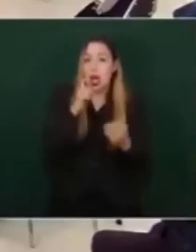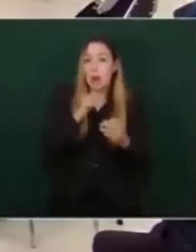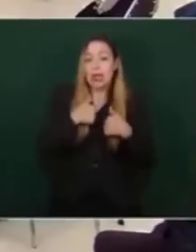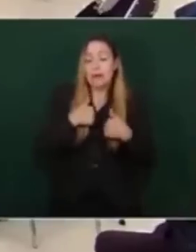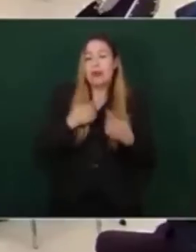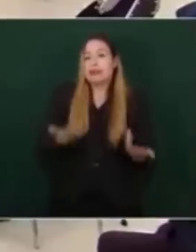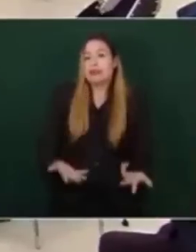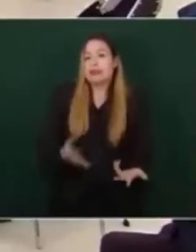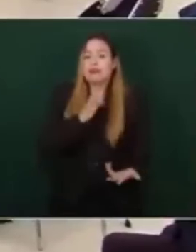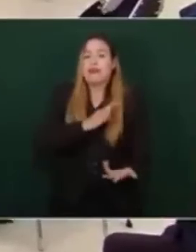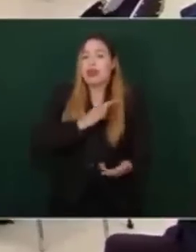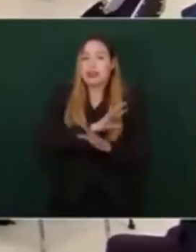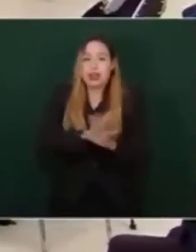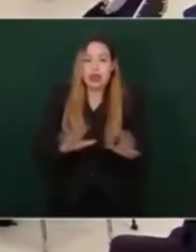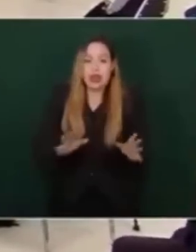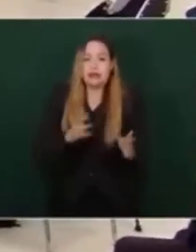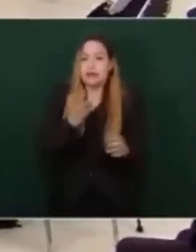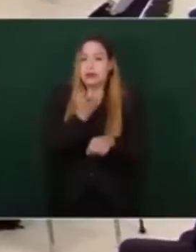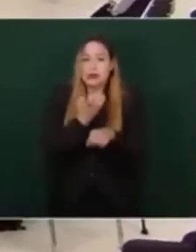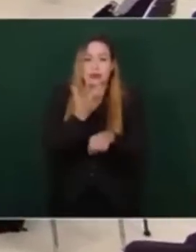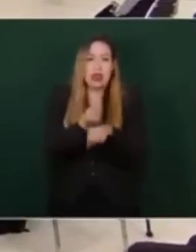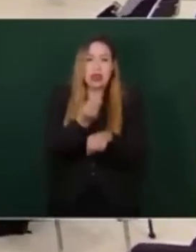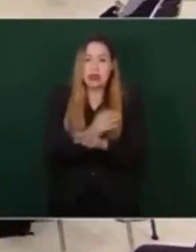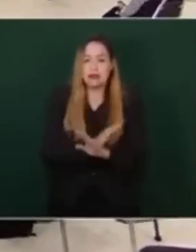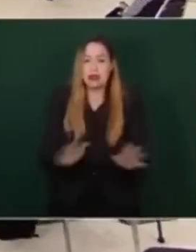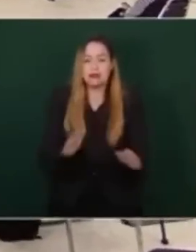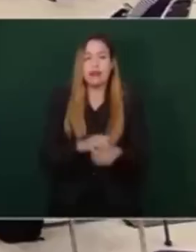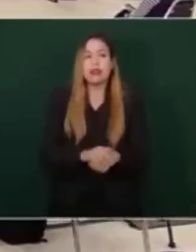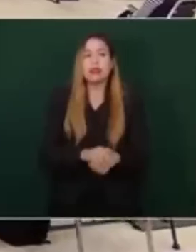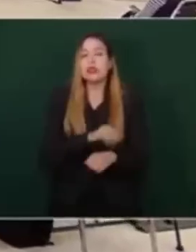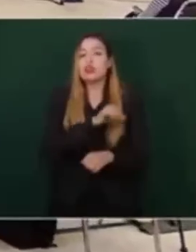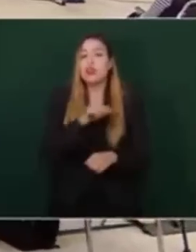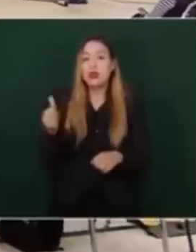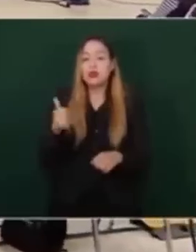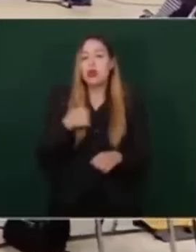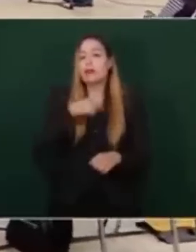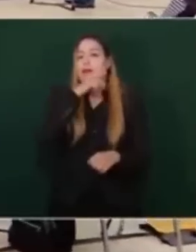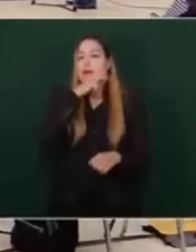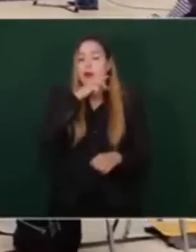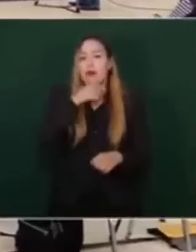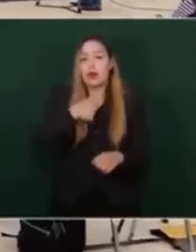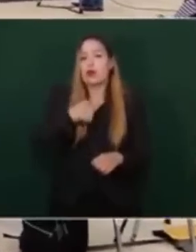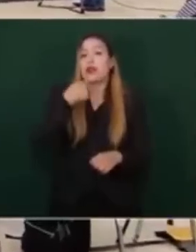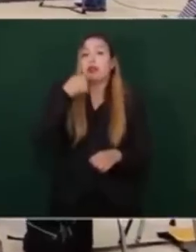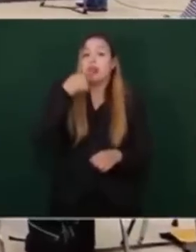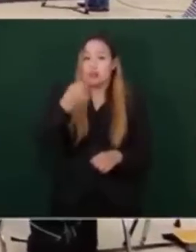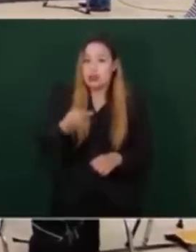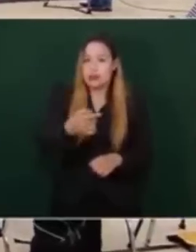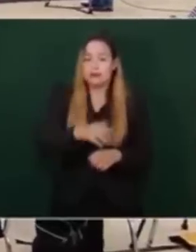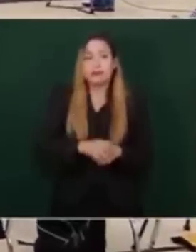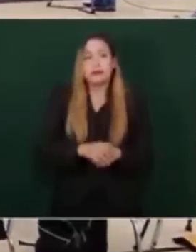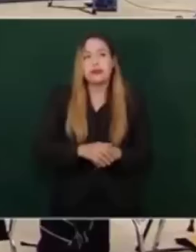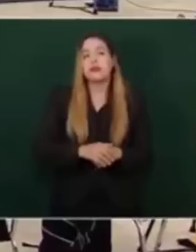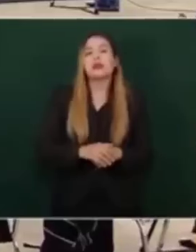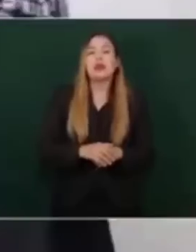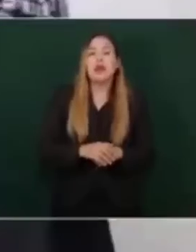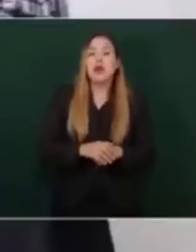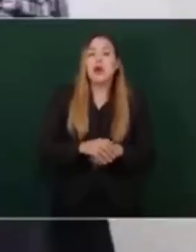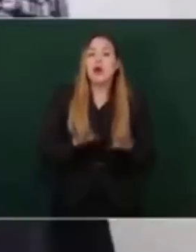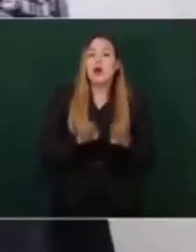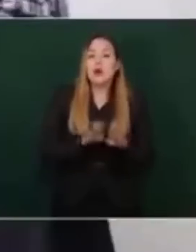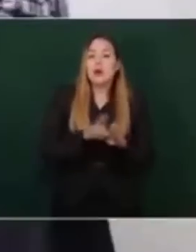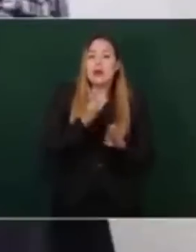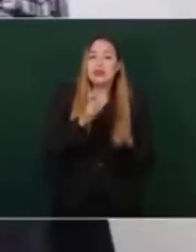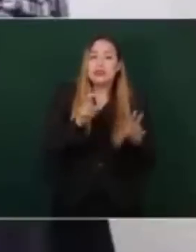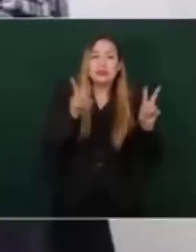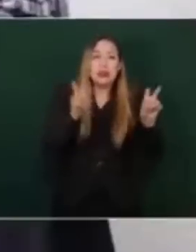Pero también me preocupa algo que le preocupa mucho a mi auditorio, presidente, y se lo quiero decir. La estrategia de abrazos, no